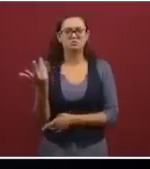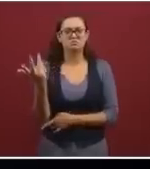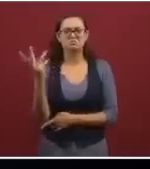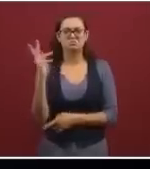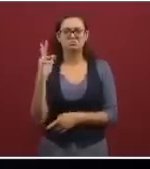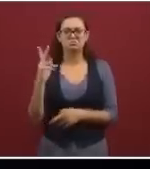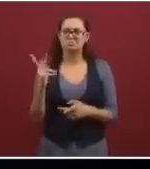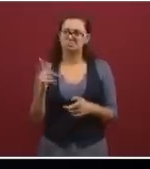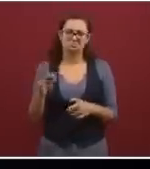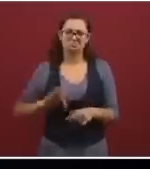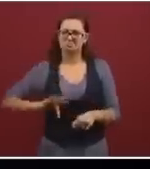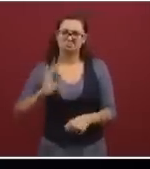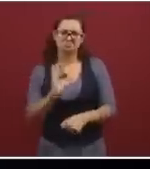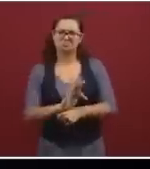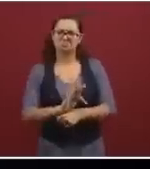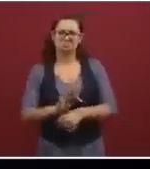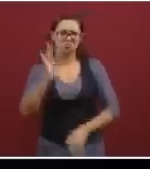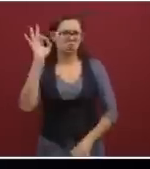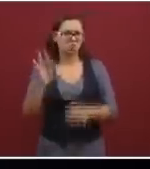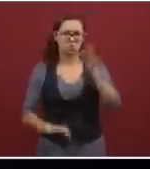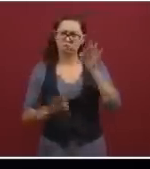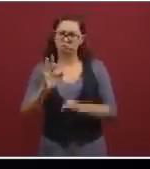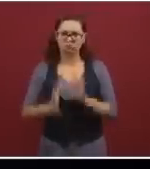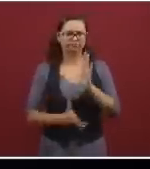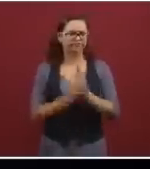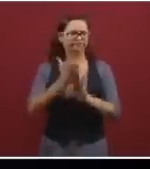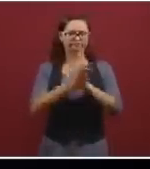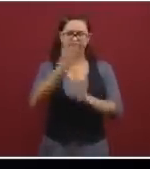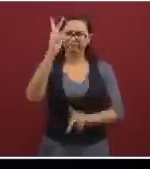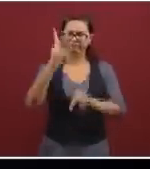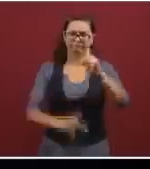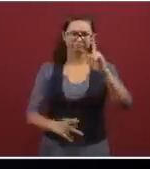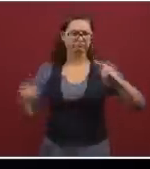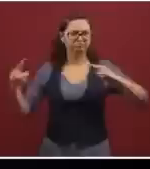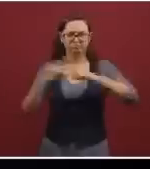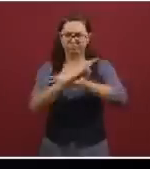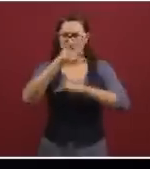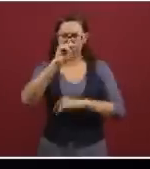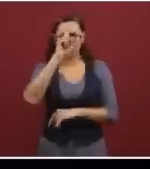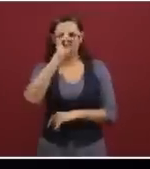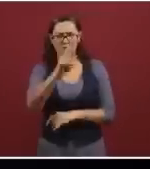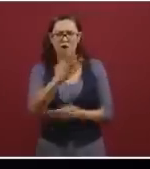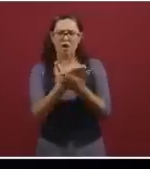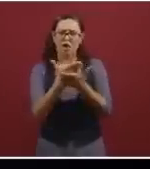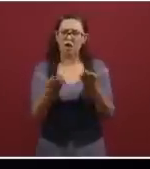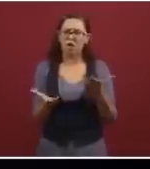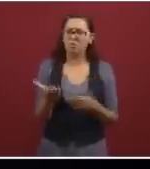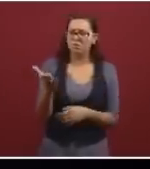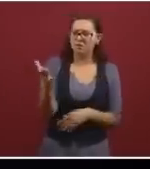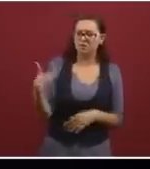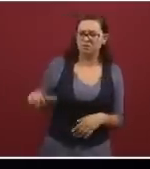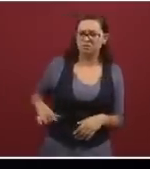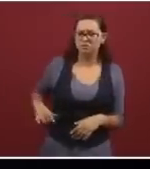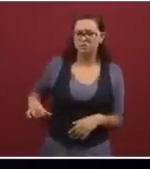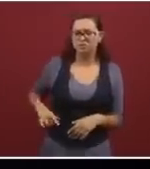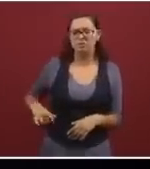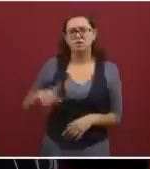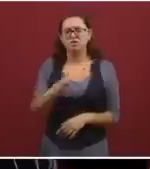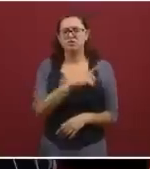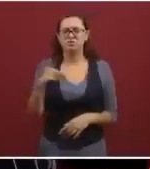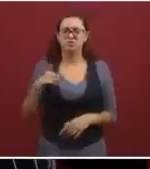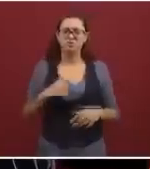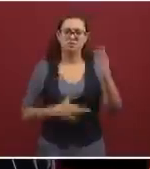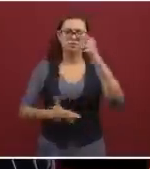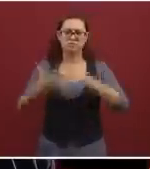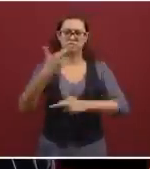a través de un amparo esta construcción de esta autopista y ahora le pide a su gobierno la devolución de sus